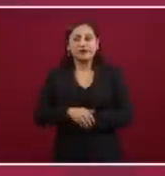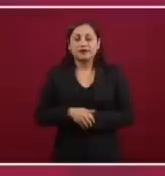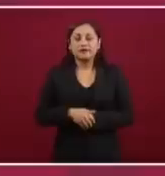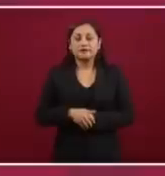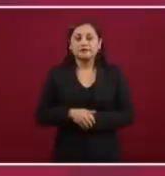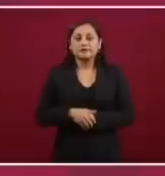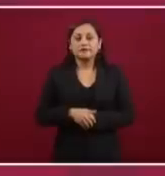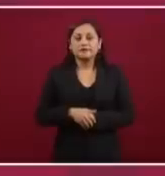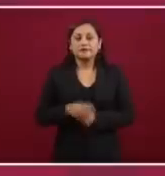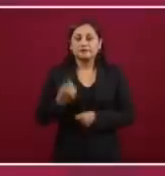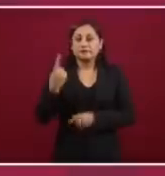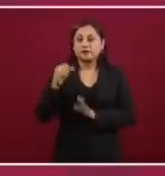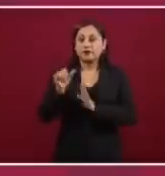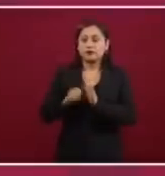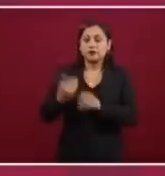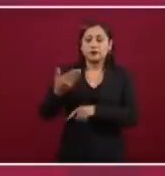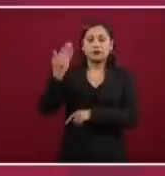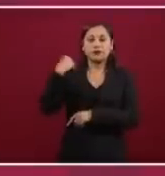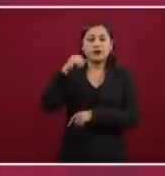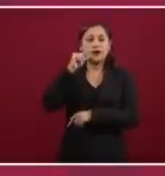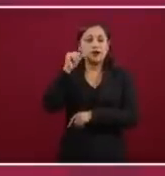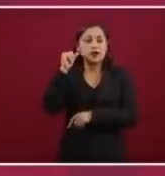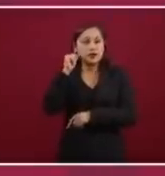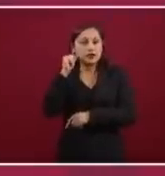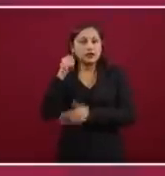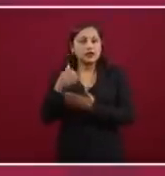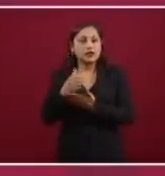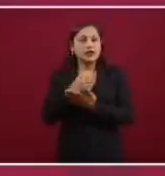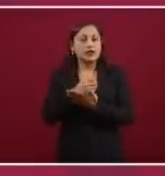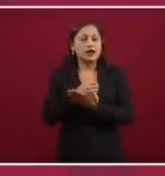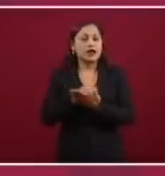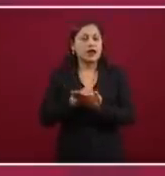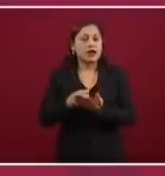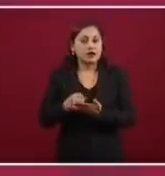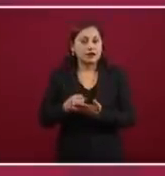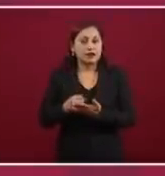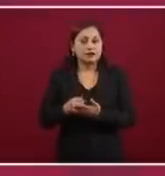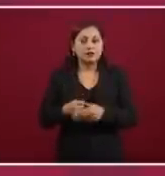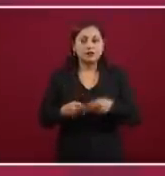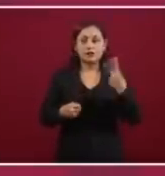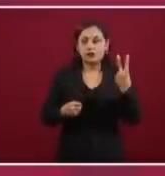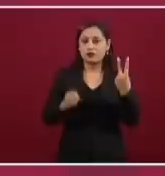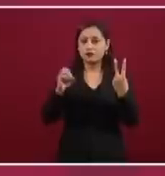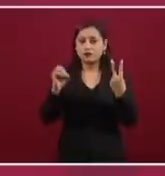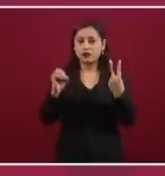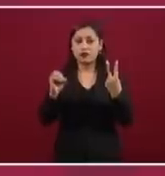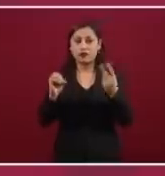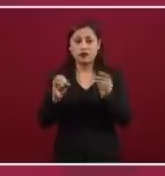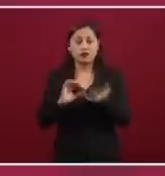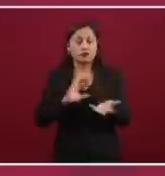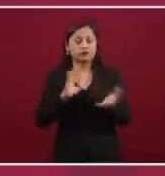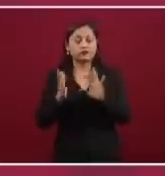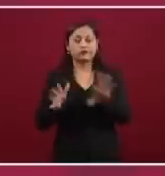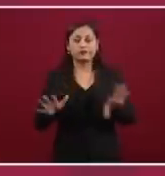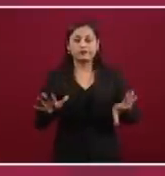íbamos bien, ayer ganando 2-0, pero el béisbol es así,